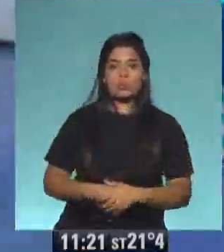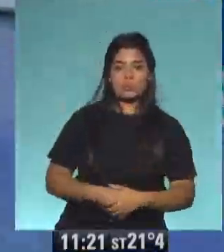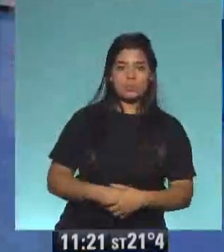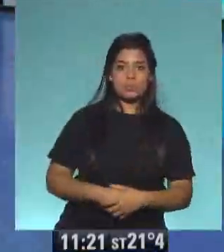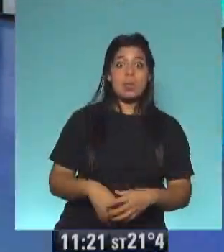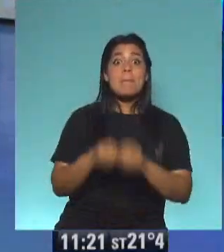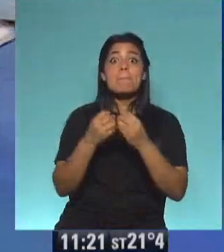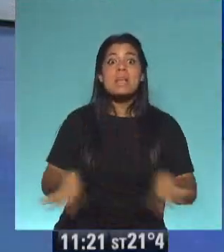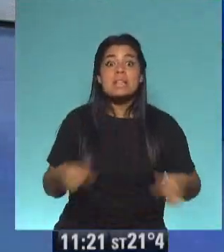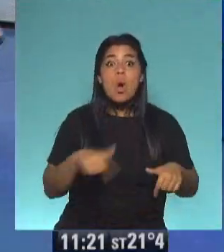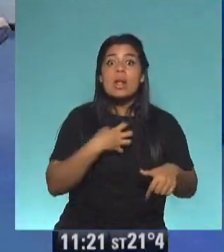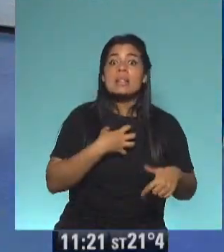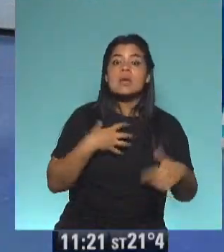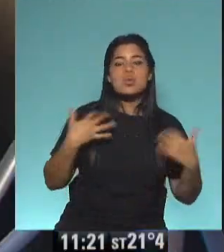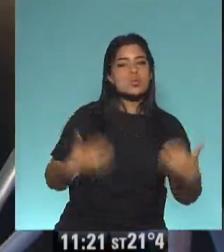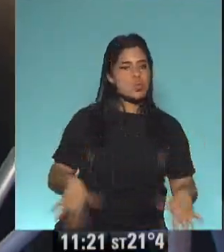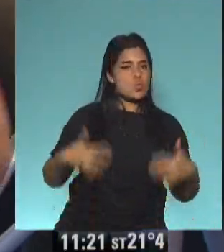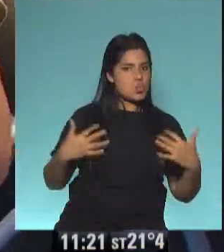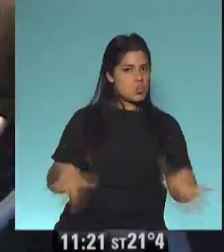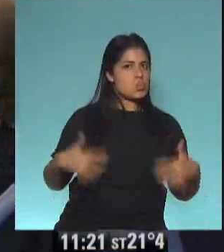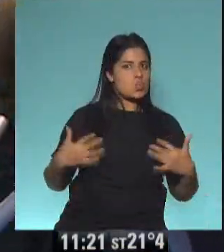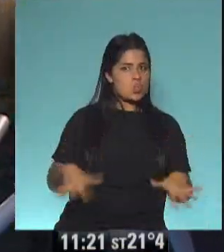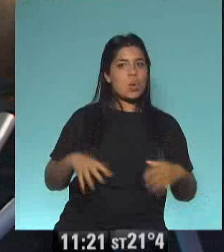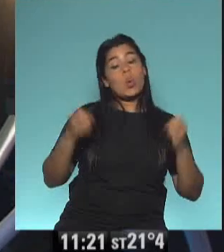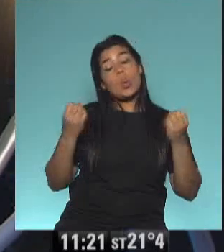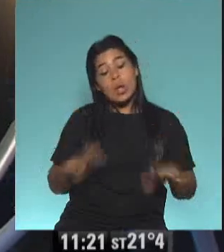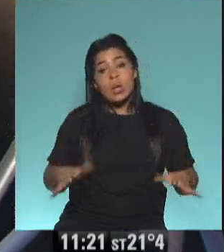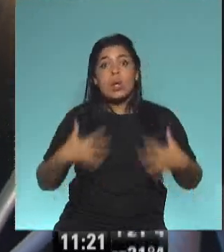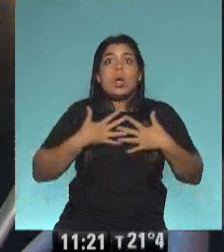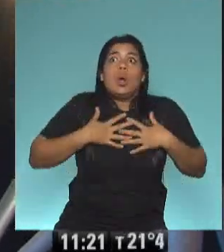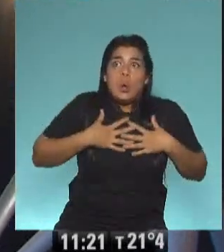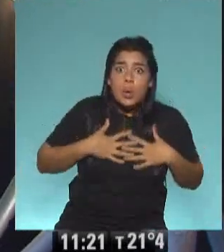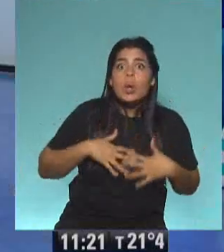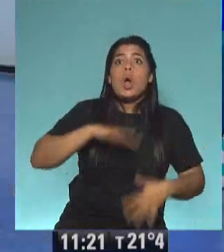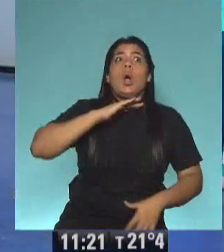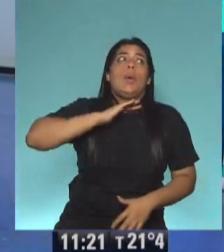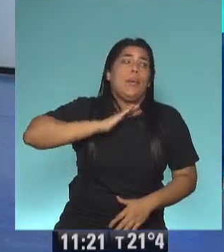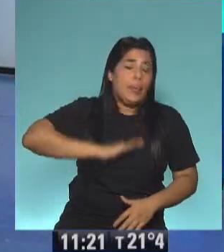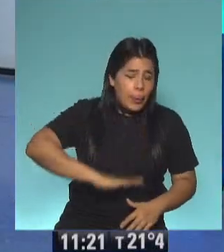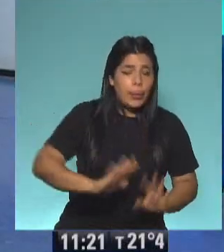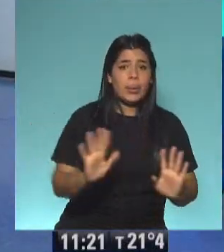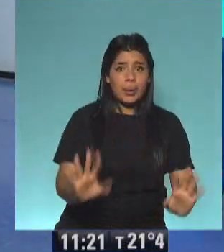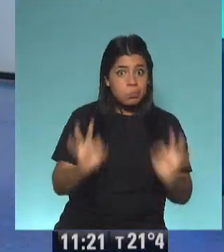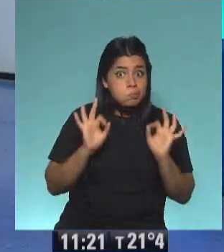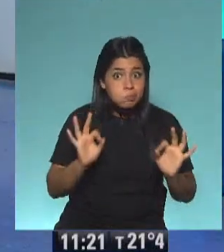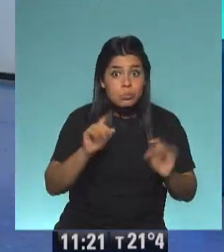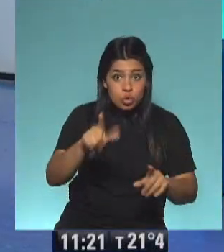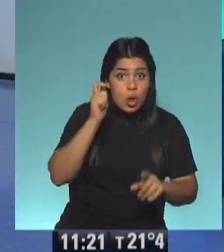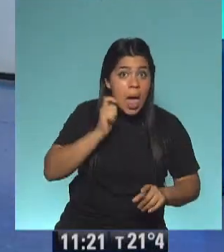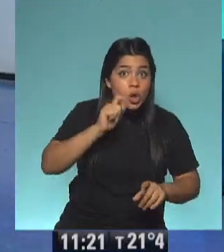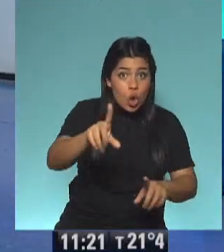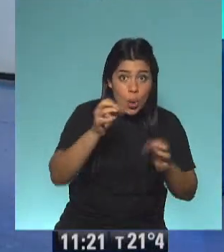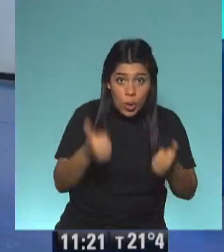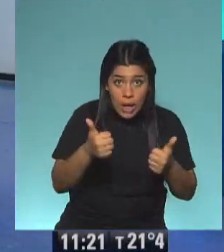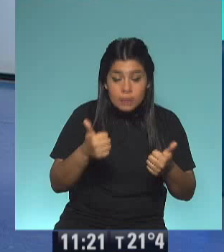Suena el timbre para empezar la clase del día de hoy. Ahí está. Bueno, ¿estás bien, sí. Emilia? ¿Está todo, ¿todo bien por allá? ¿La Rioja todo bien? Sí, buenísimo.